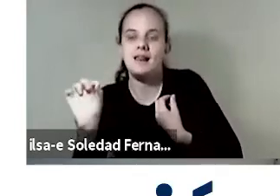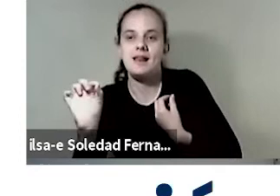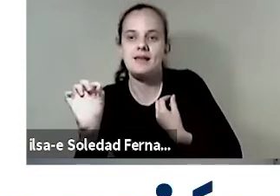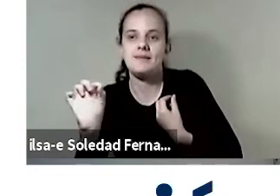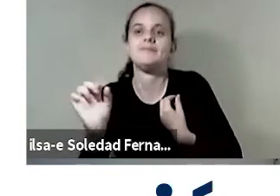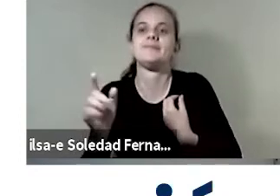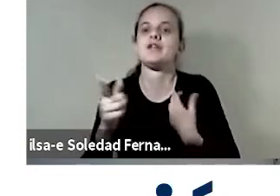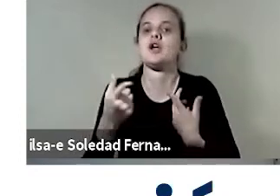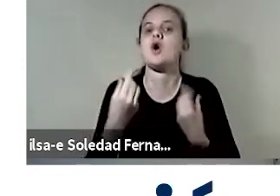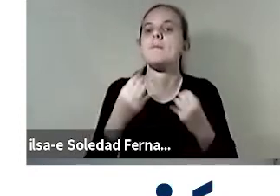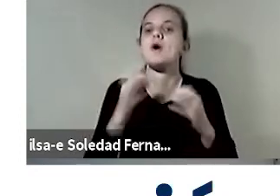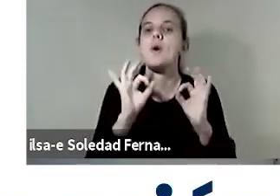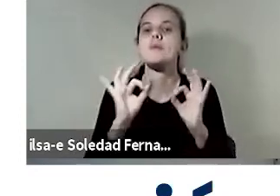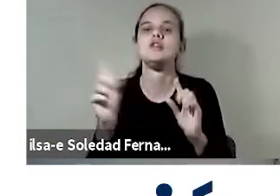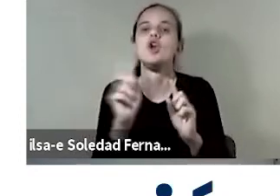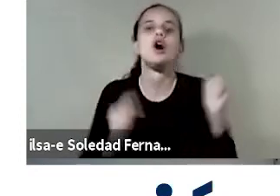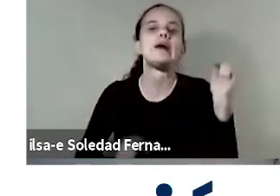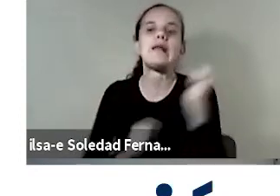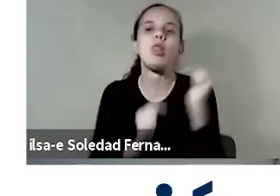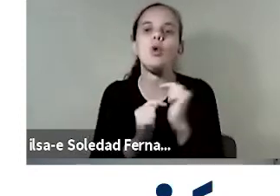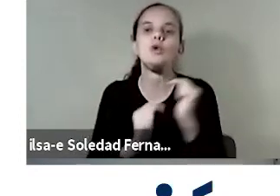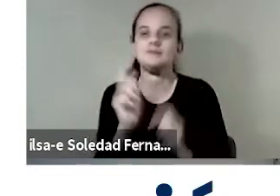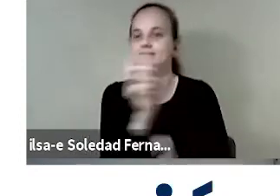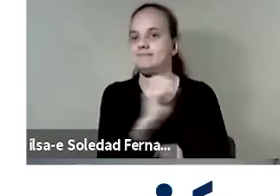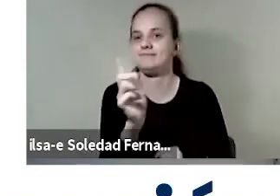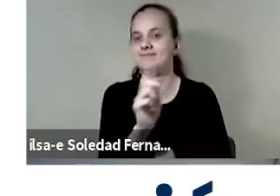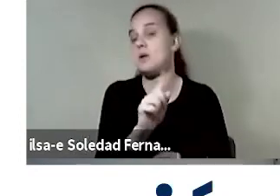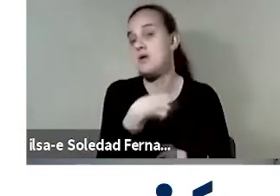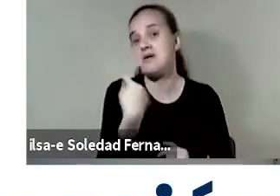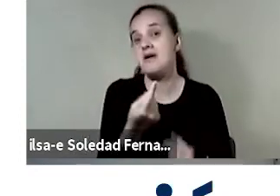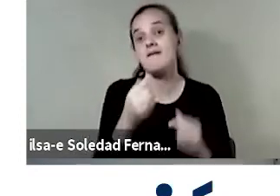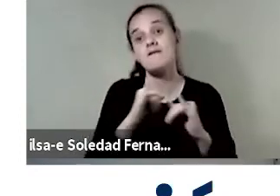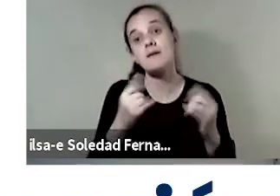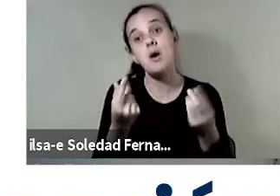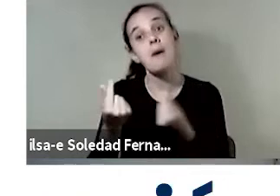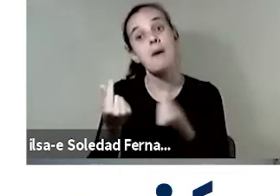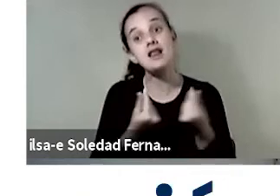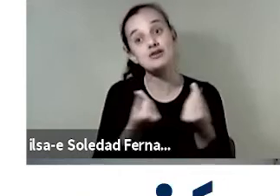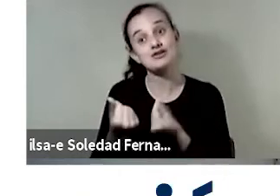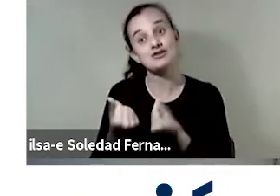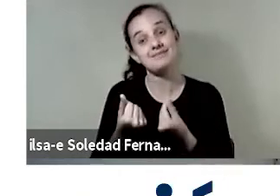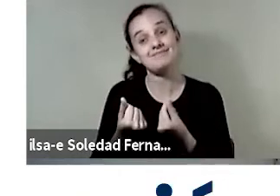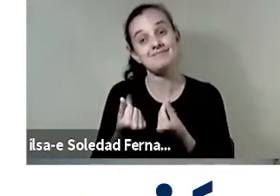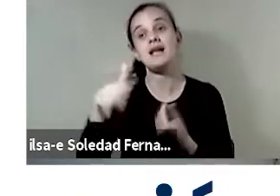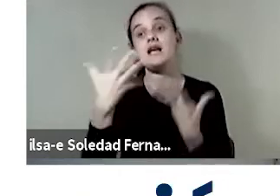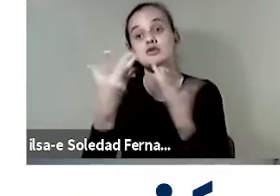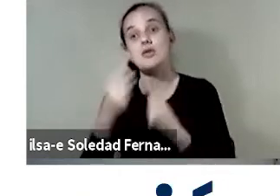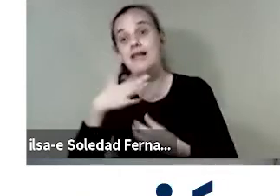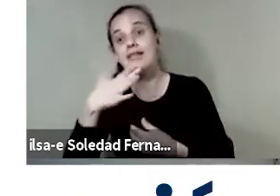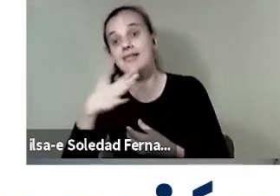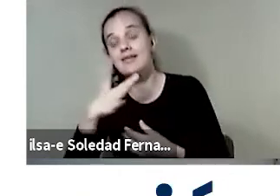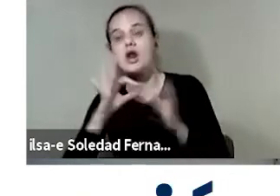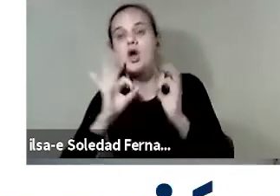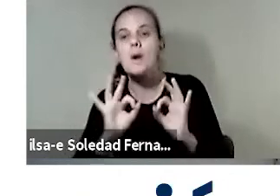poner es una ayuda de, por ejemplo, se completa de esta manera, ¿sí? Entonces, no reduzcamos la información si la